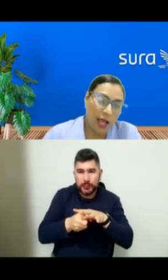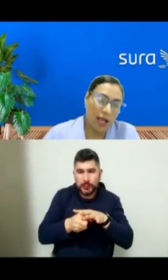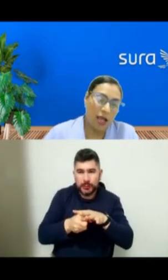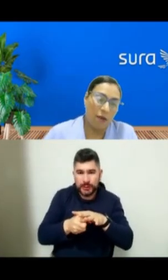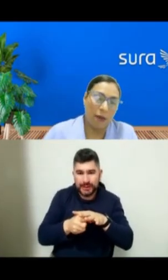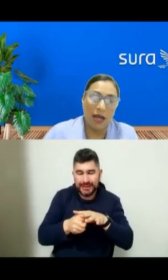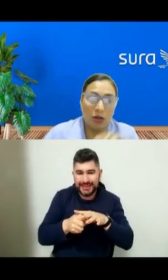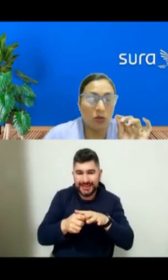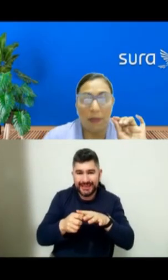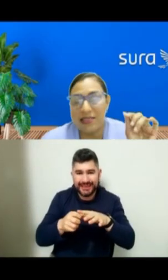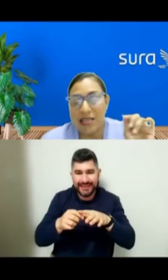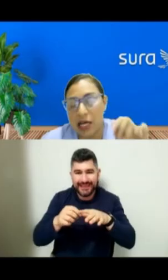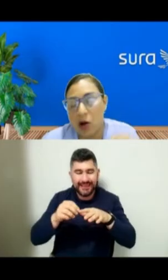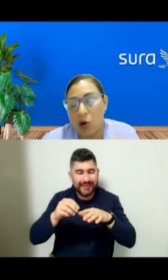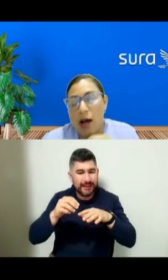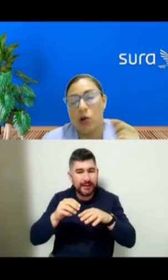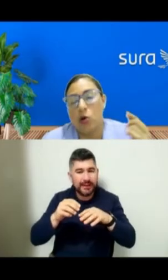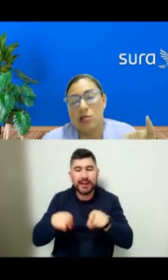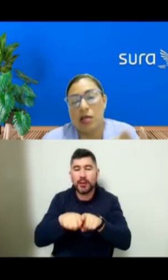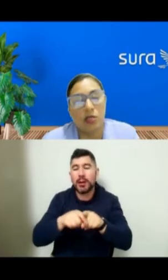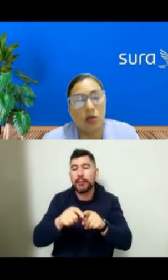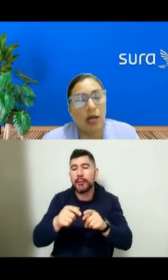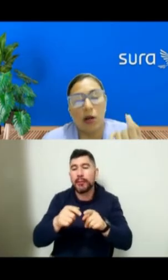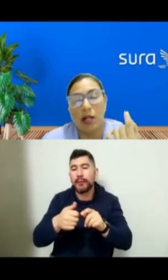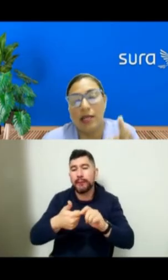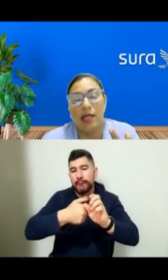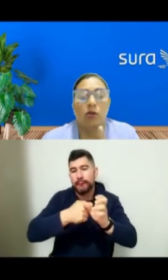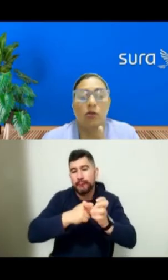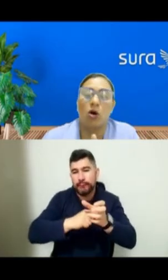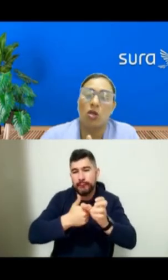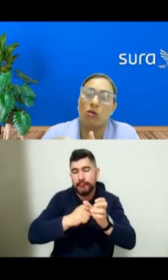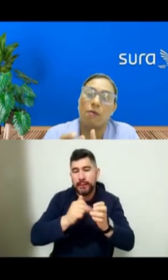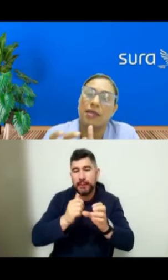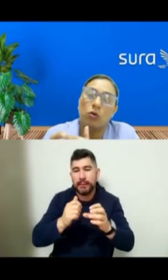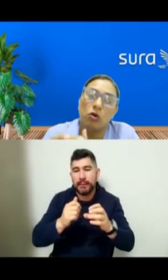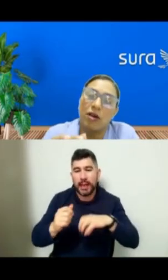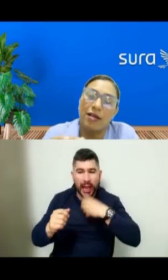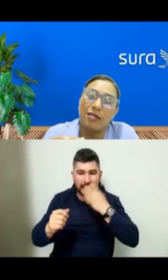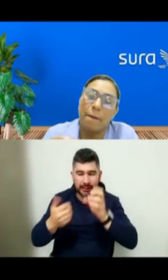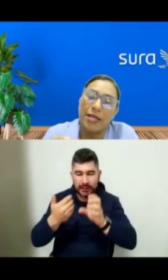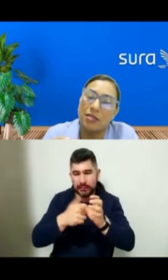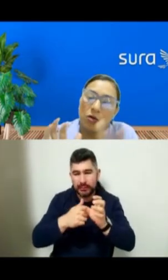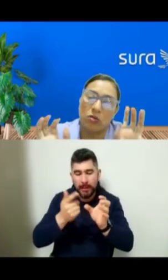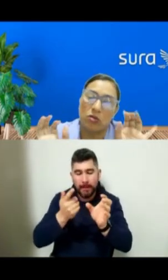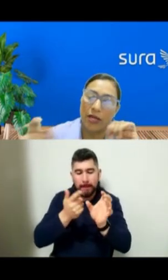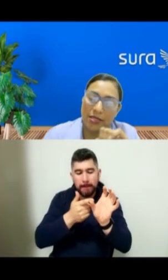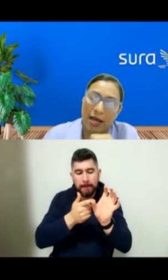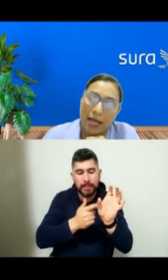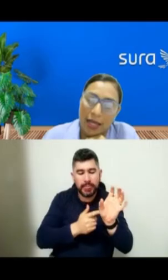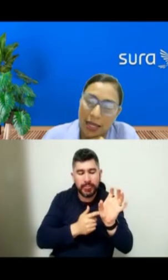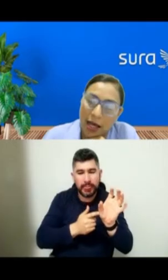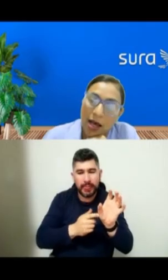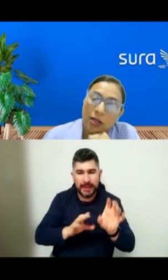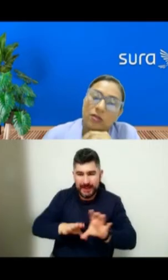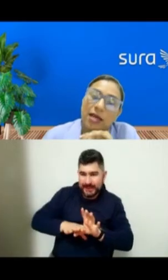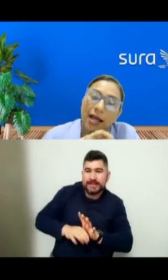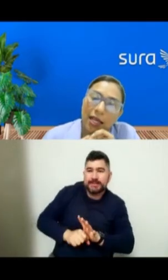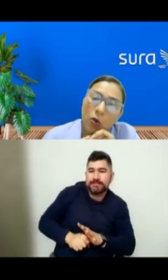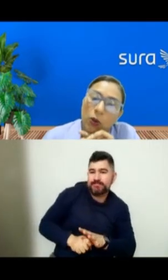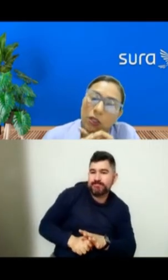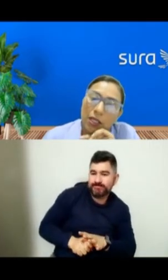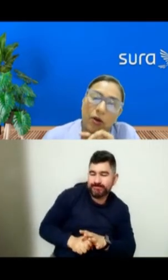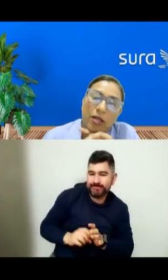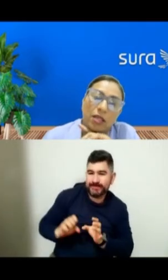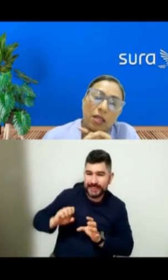estaban pelando una manzana o algo y se lesionaron el dedito, normalmente uno lo que hace es presión sobre esa herida.